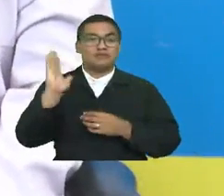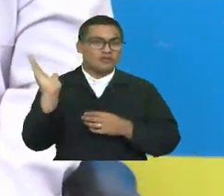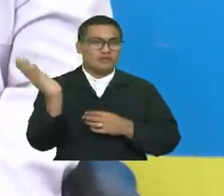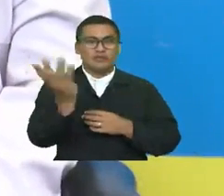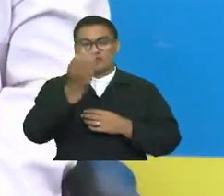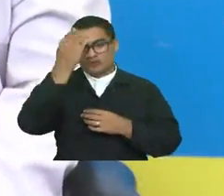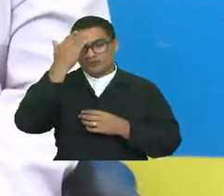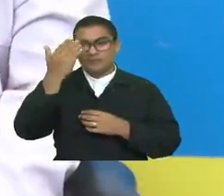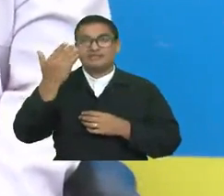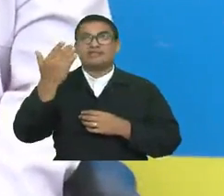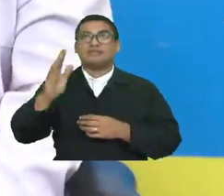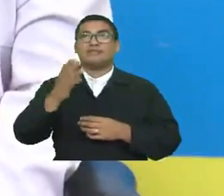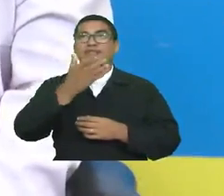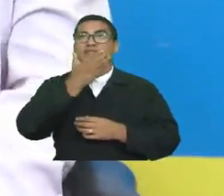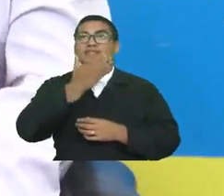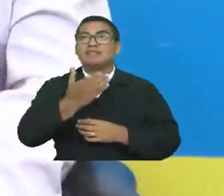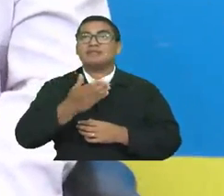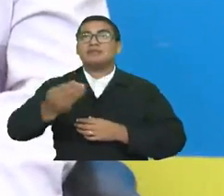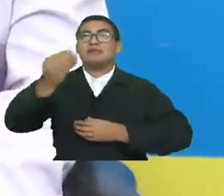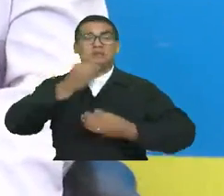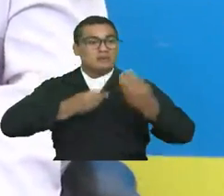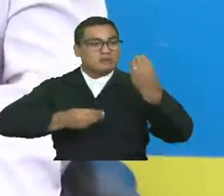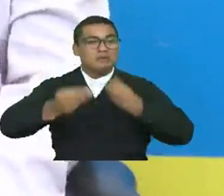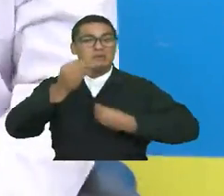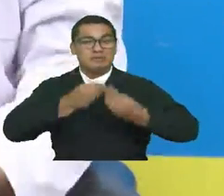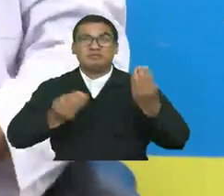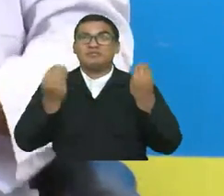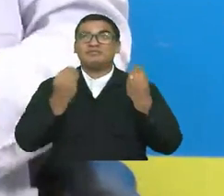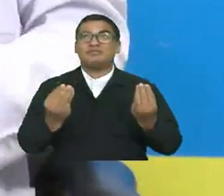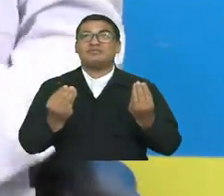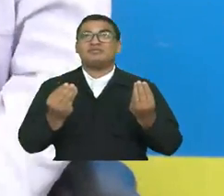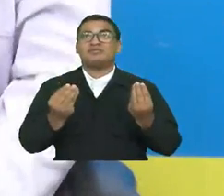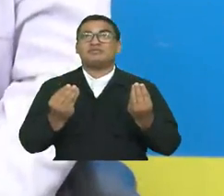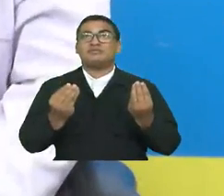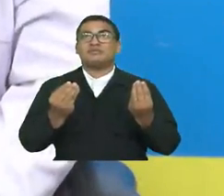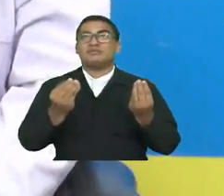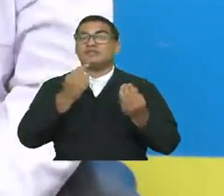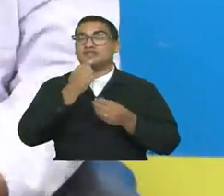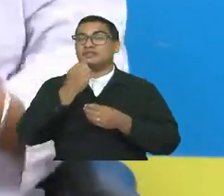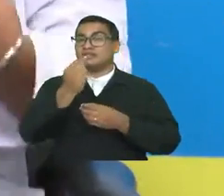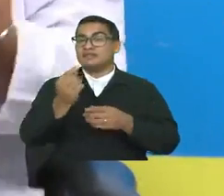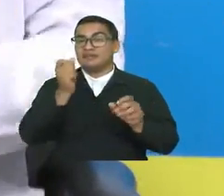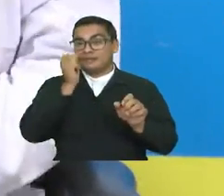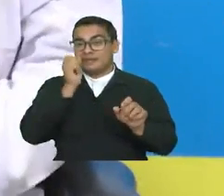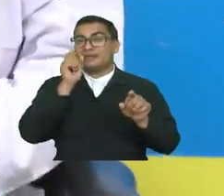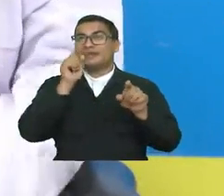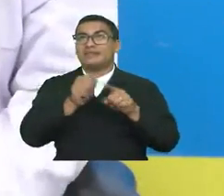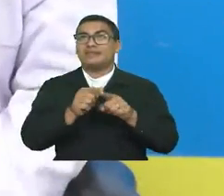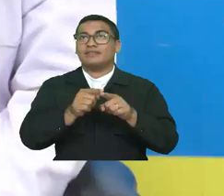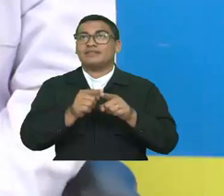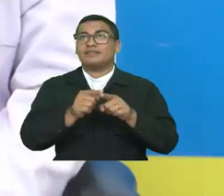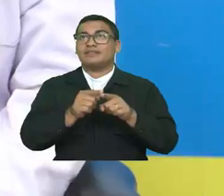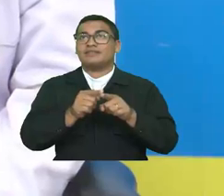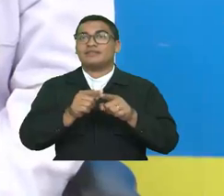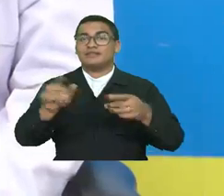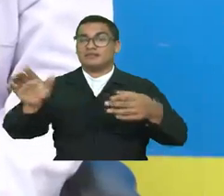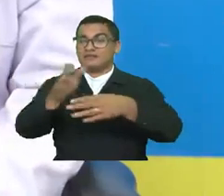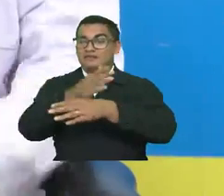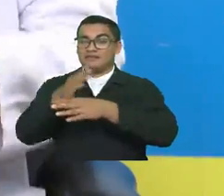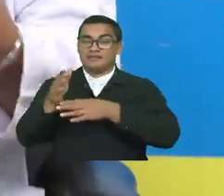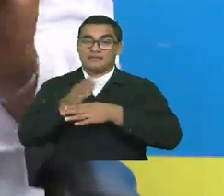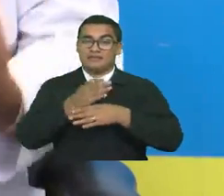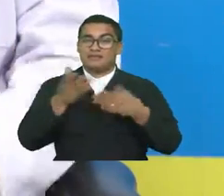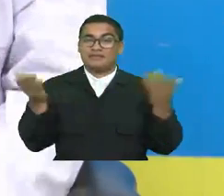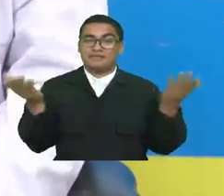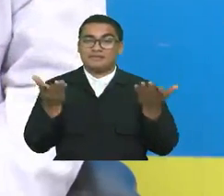este diciembre fue de comer y comer y comer. Como objetivo, tanto para las clínicas, para